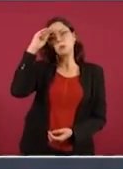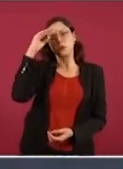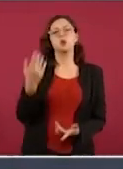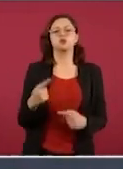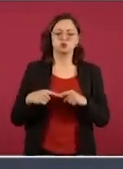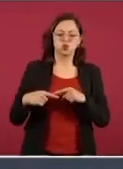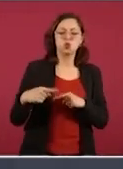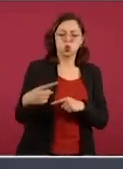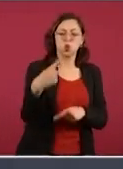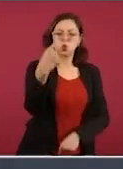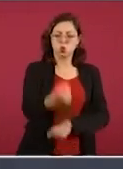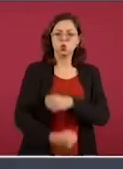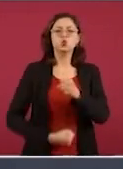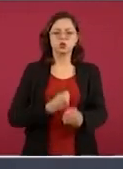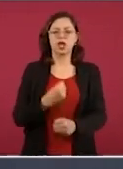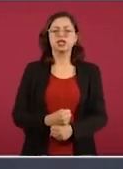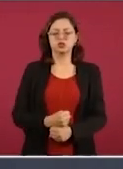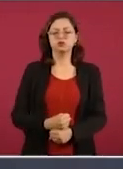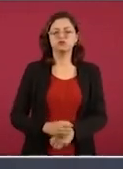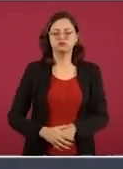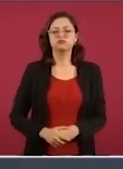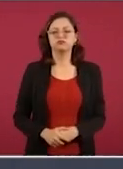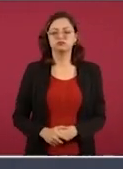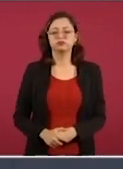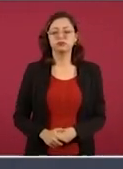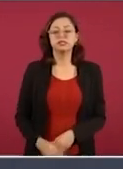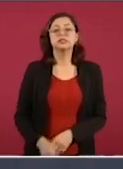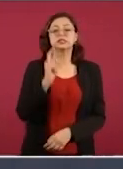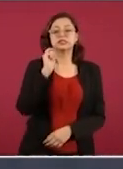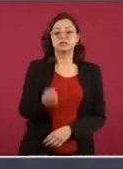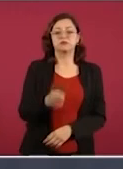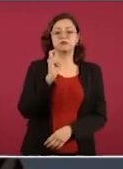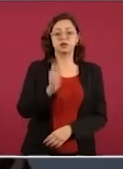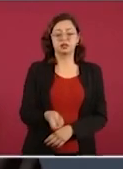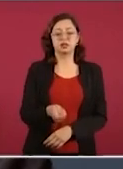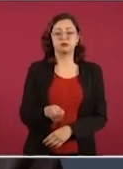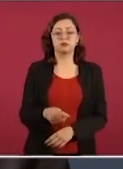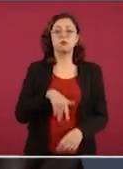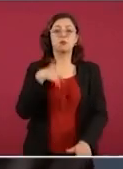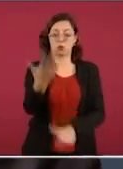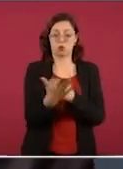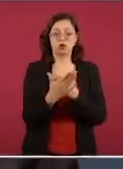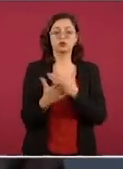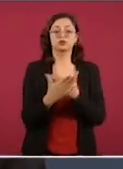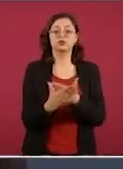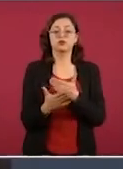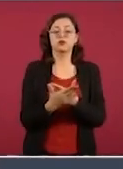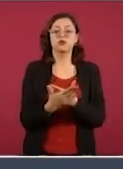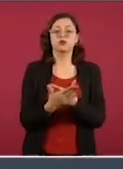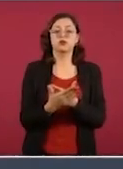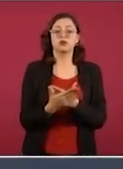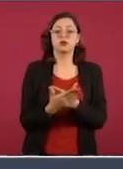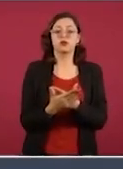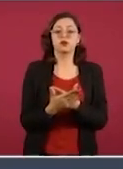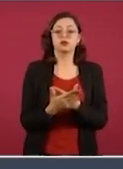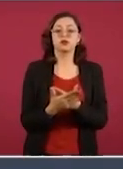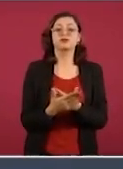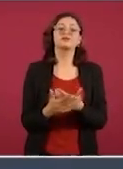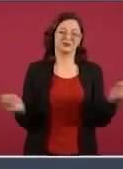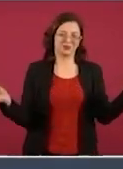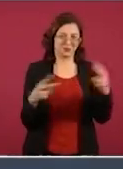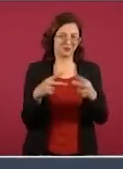un año más, es decir, en diciembre, que aquí nos vamos a